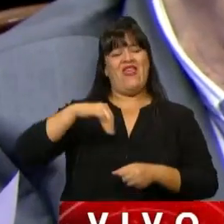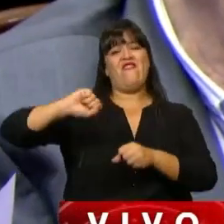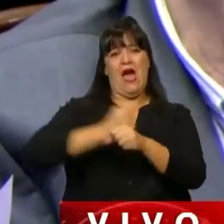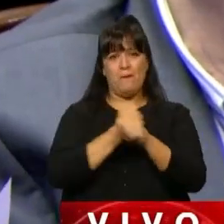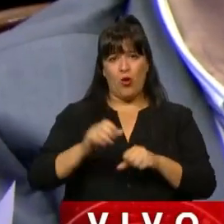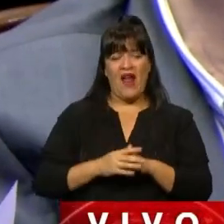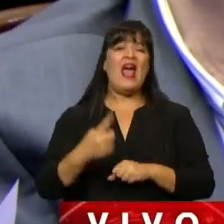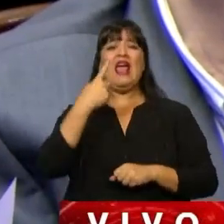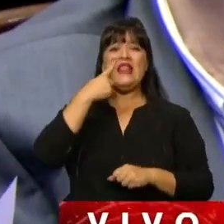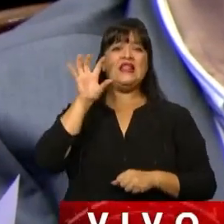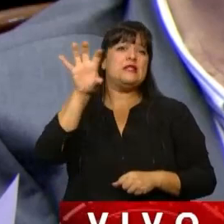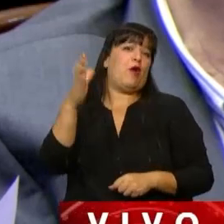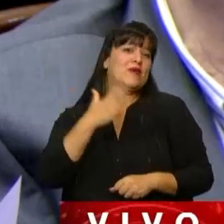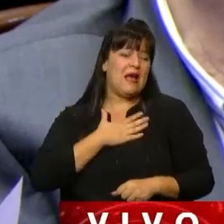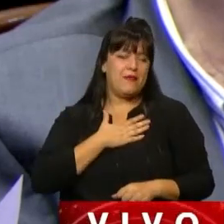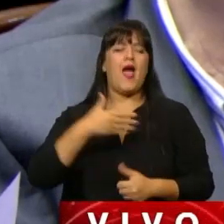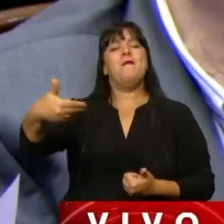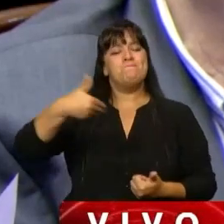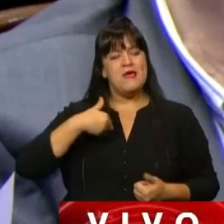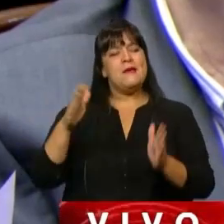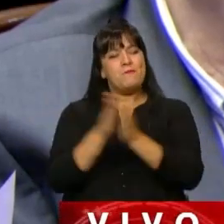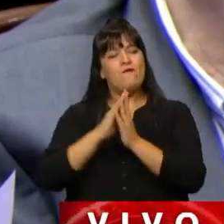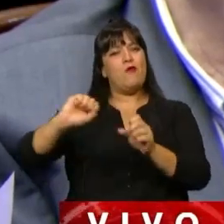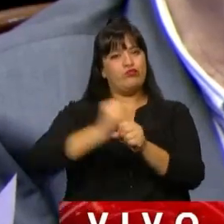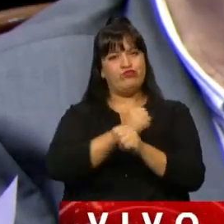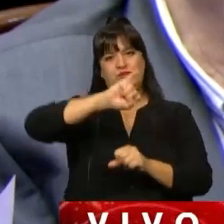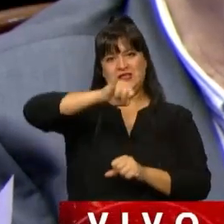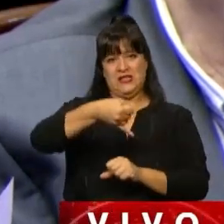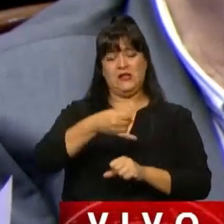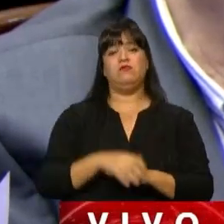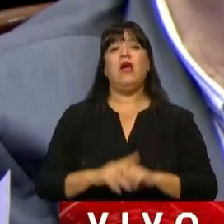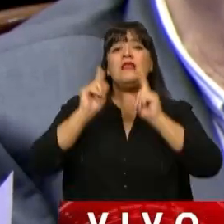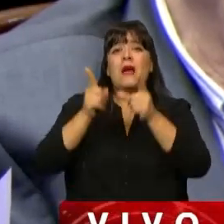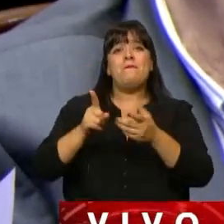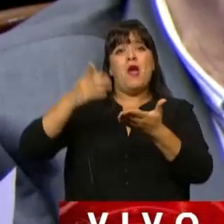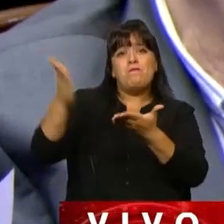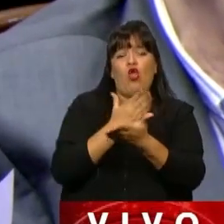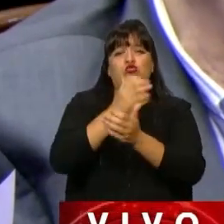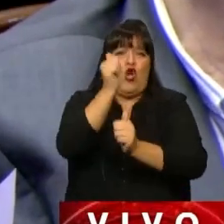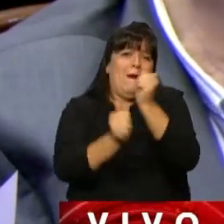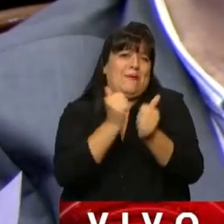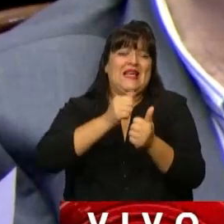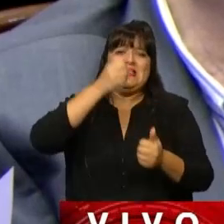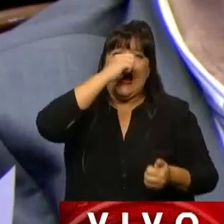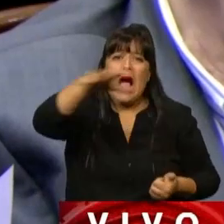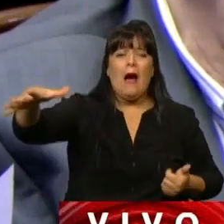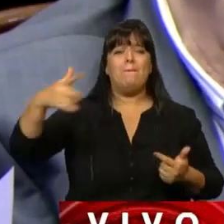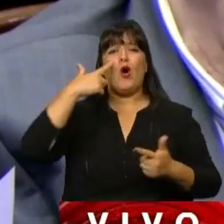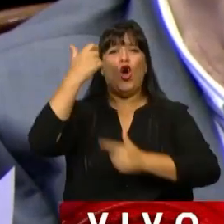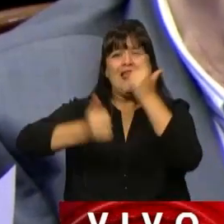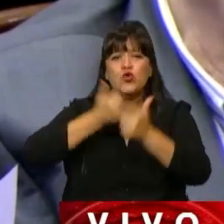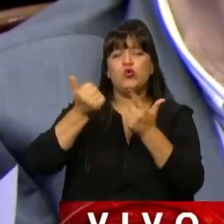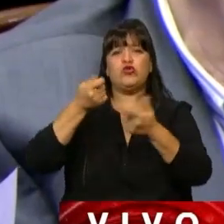Los intendentes de mi provincia piden que aprobemos el acuerdo. Las fuerzas productivas del campo, de la industria,